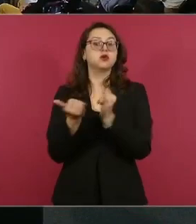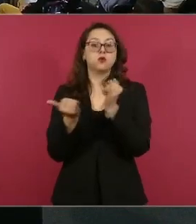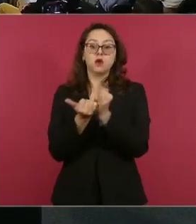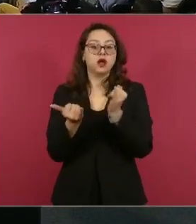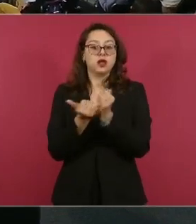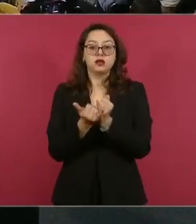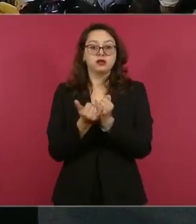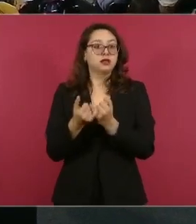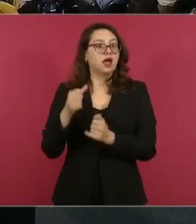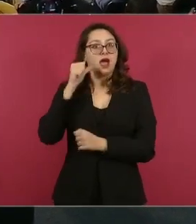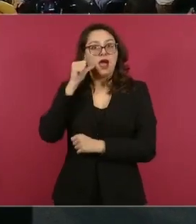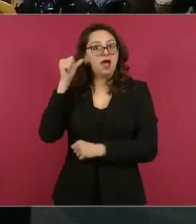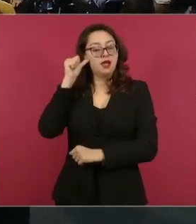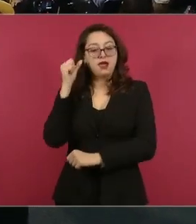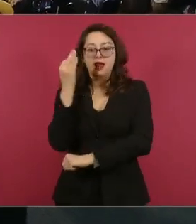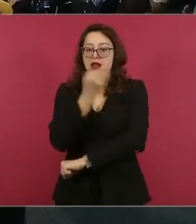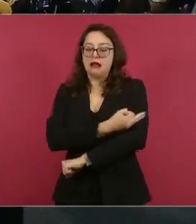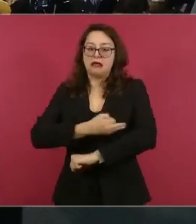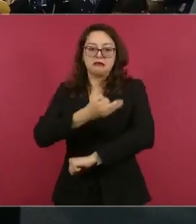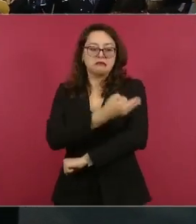desde ayer en la tarde,